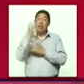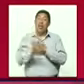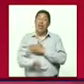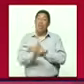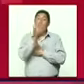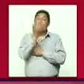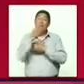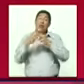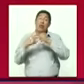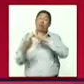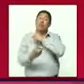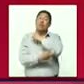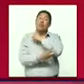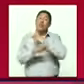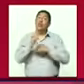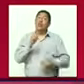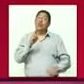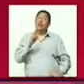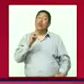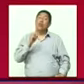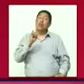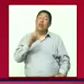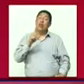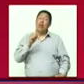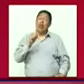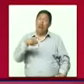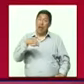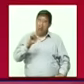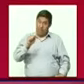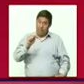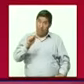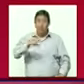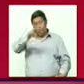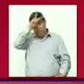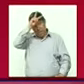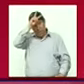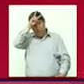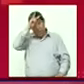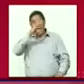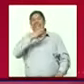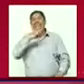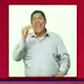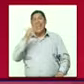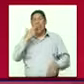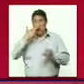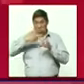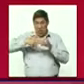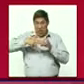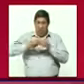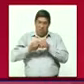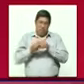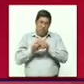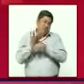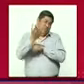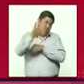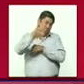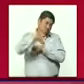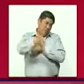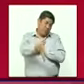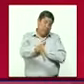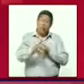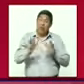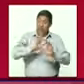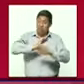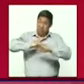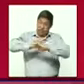mañana en el puente Tumilaca-Moquegua, Perú, provocando un derrame de 8.000 galones de combustible. Afortunadamente se logró contener